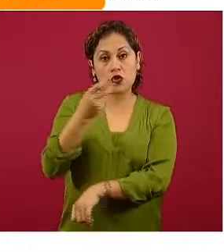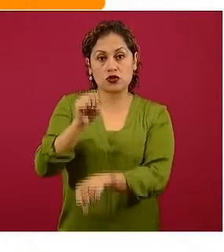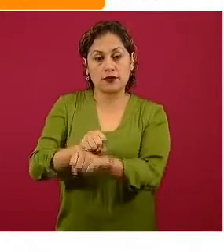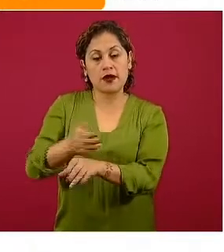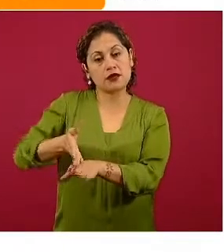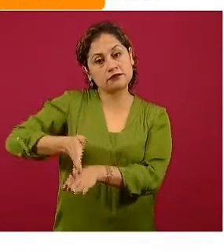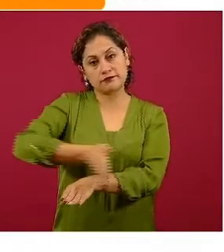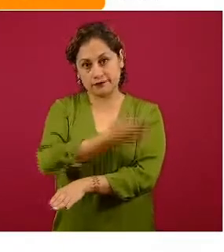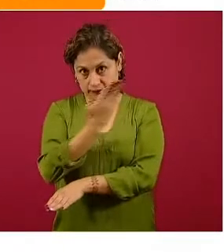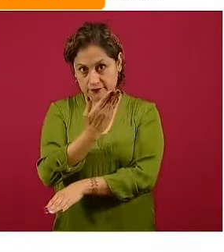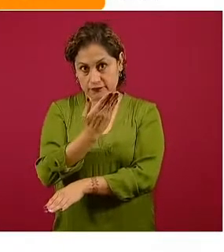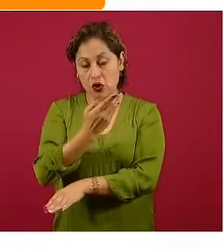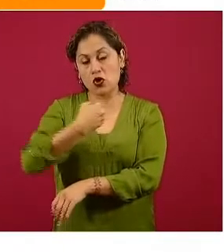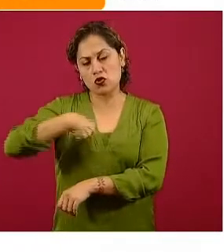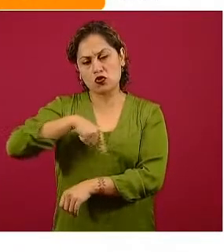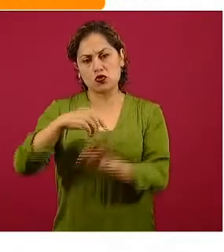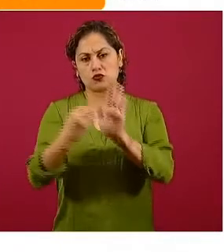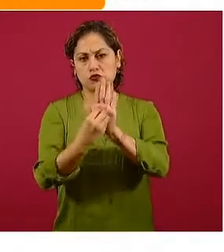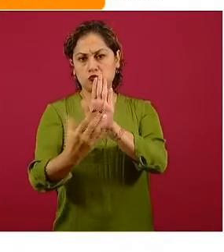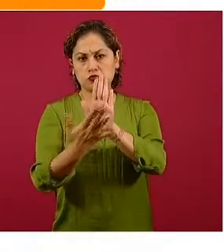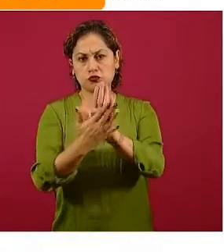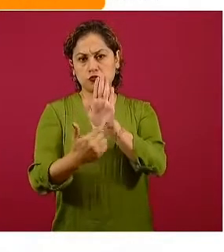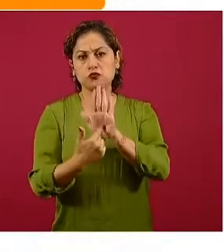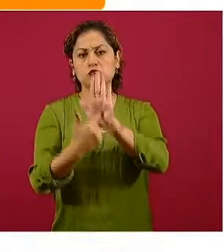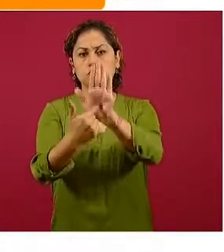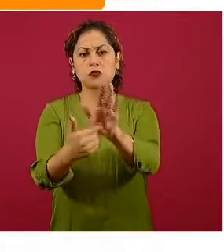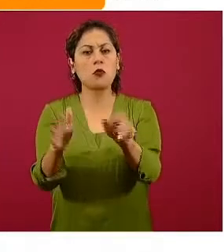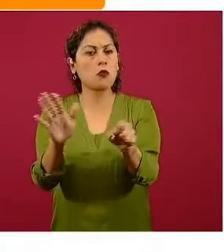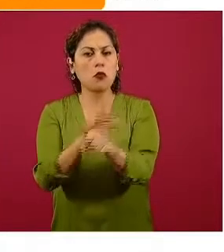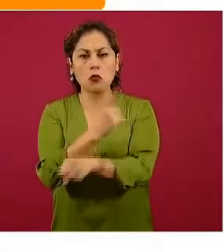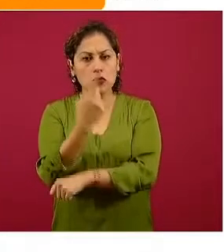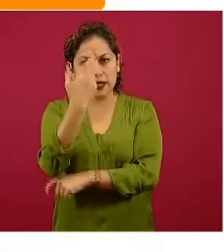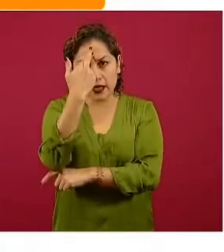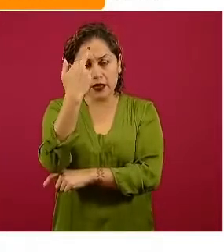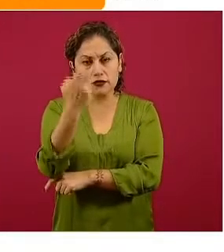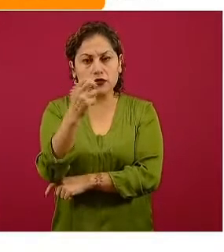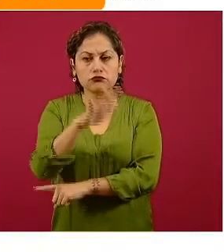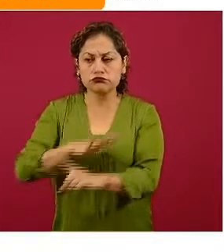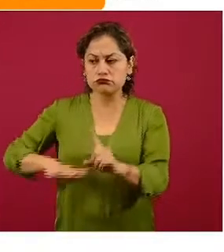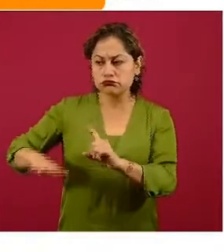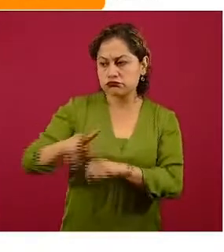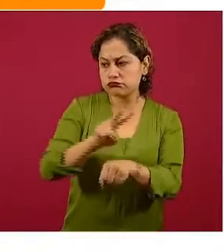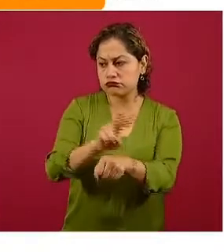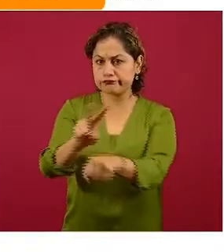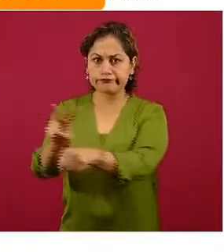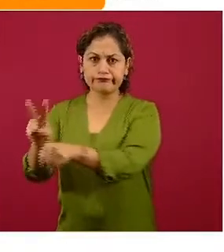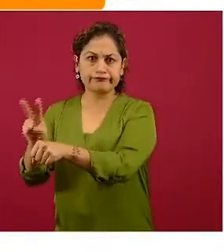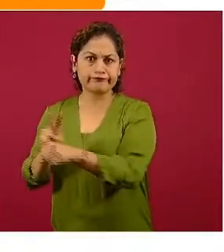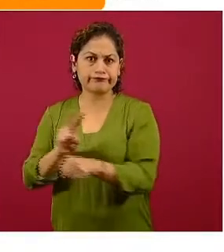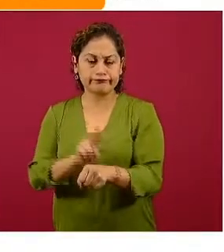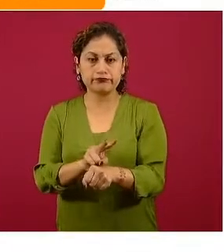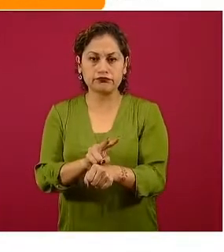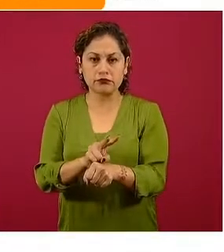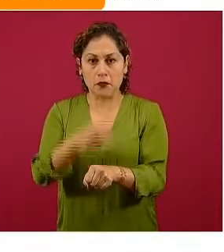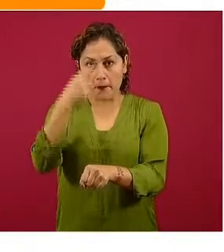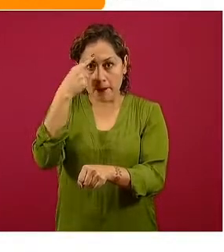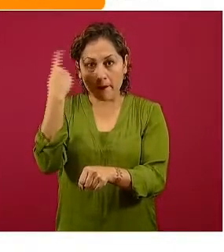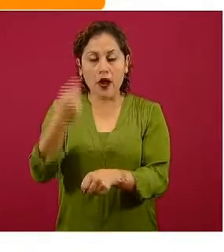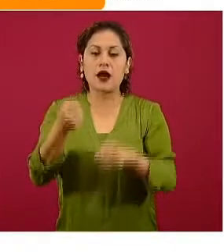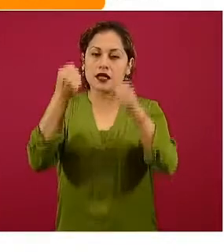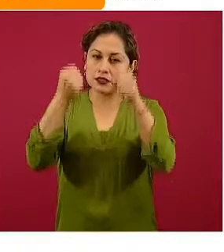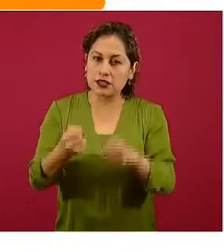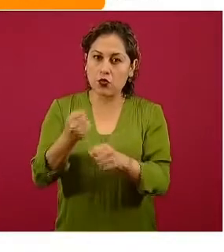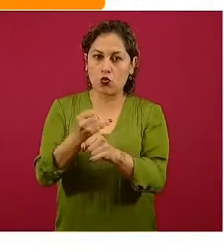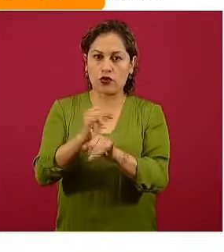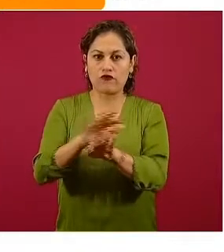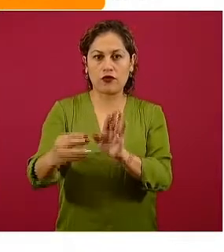esta manera en base a una metodología epidemiológica para precisamente no tener sesgos de notificación